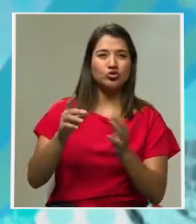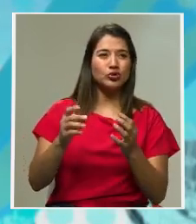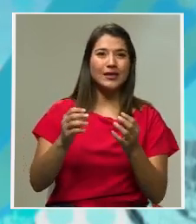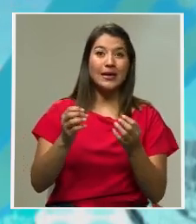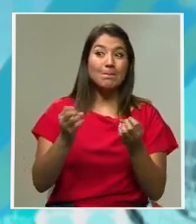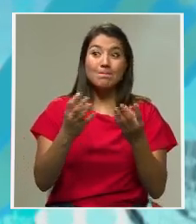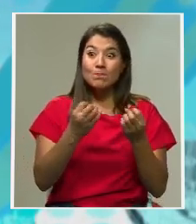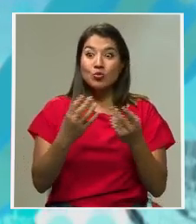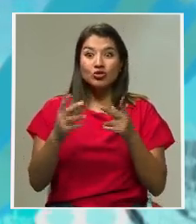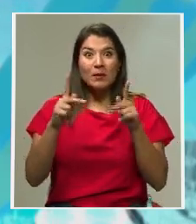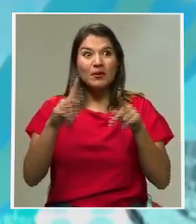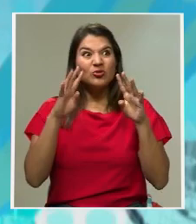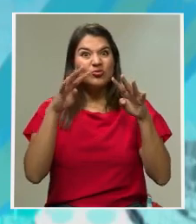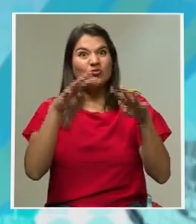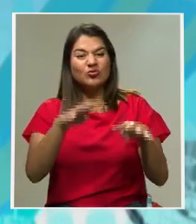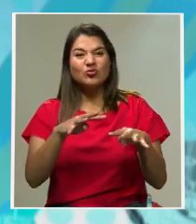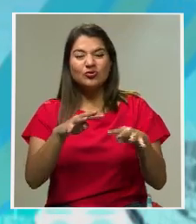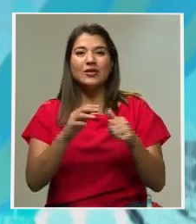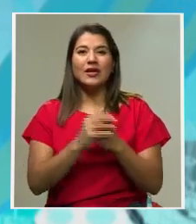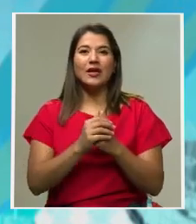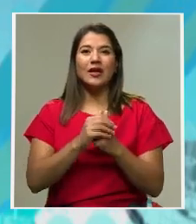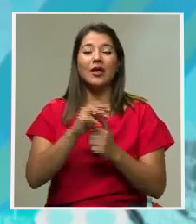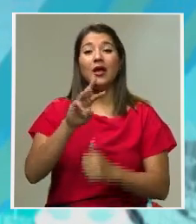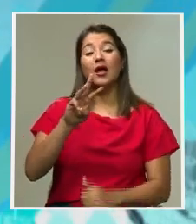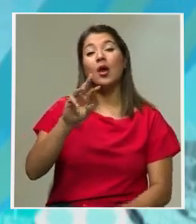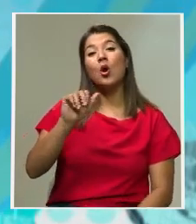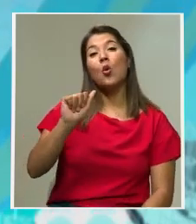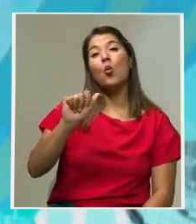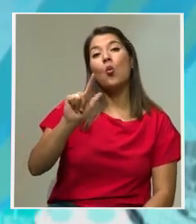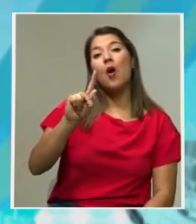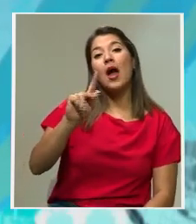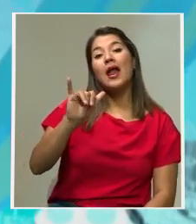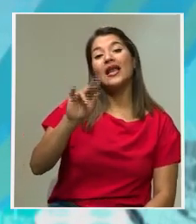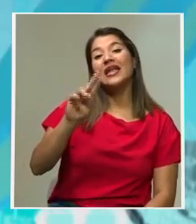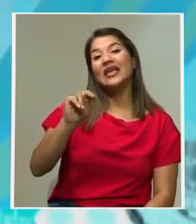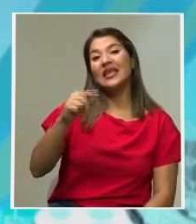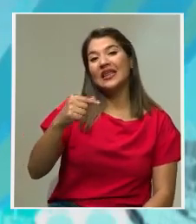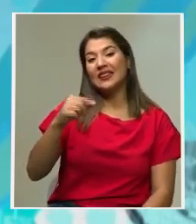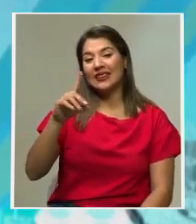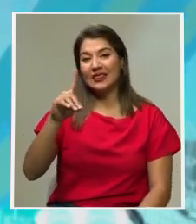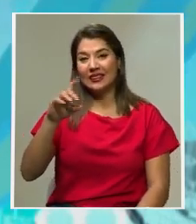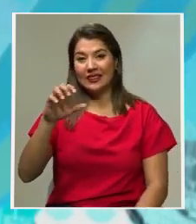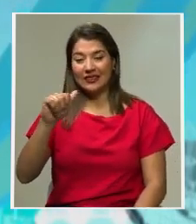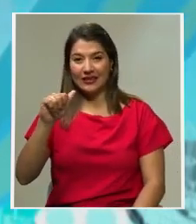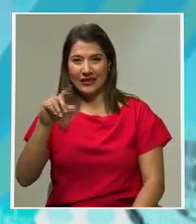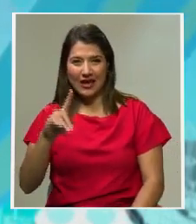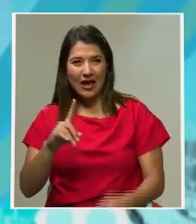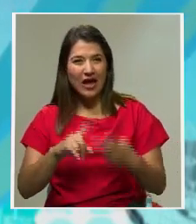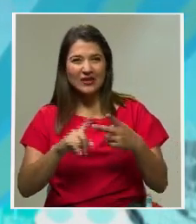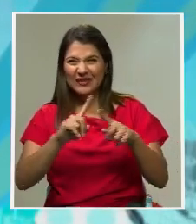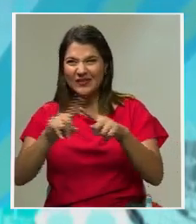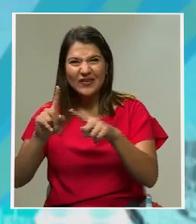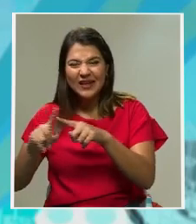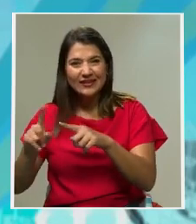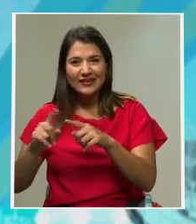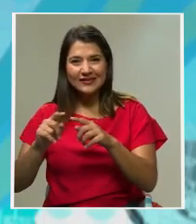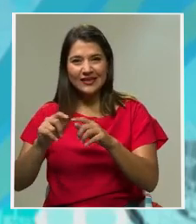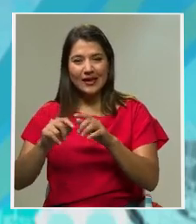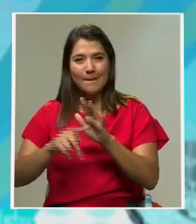ultramasivas, Walking Dead, y los analiza desde la filosofía.